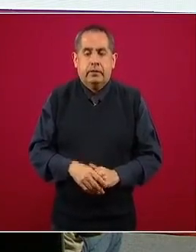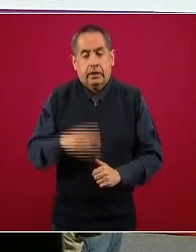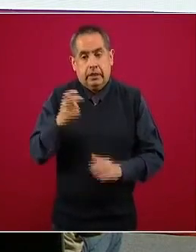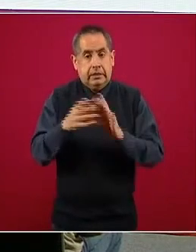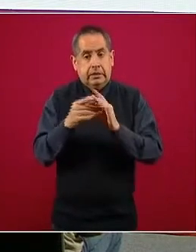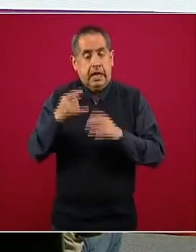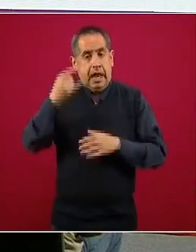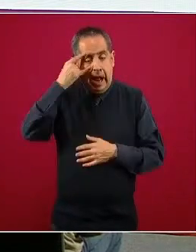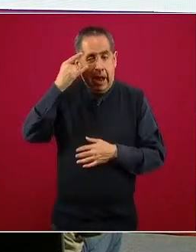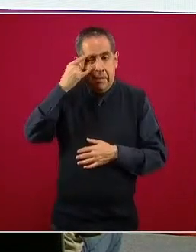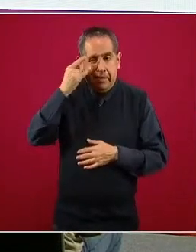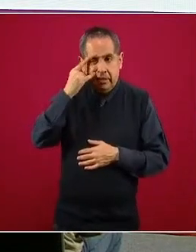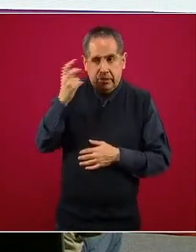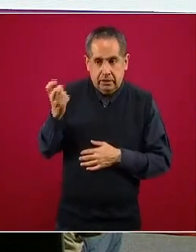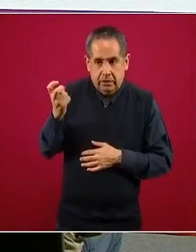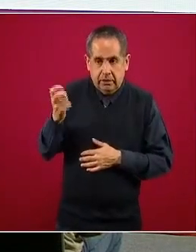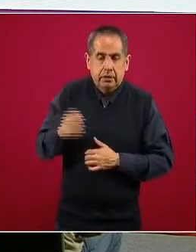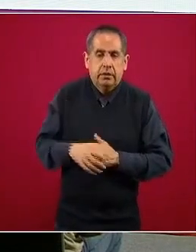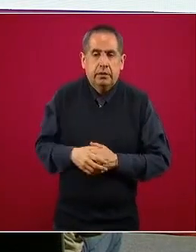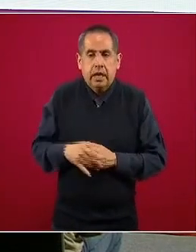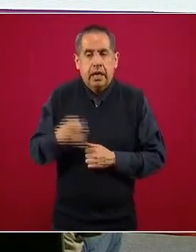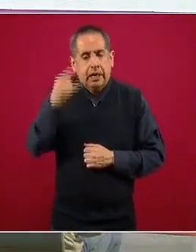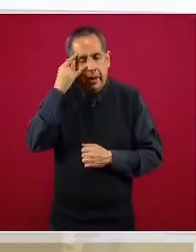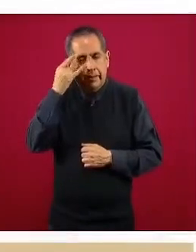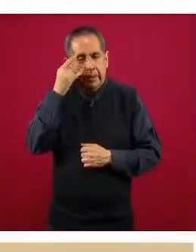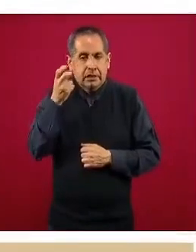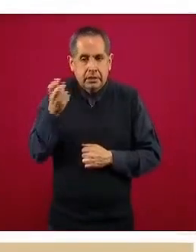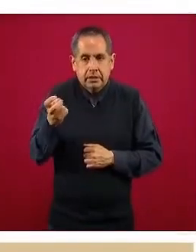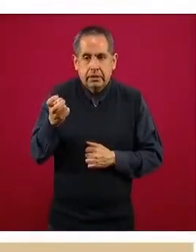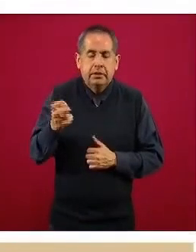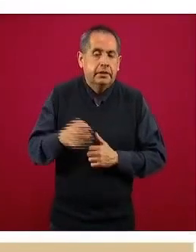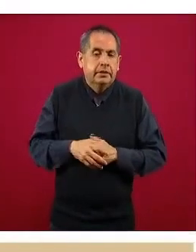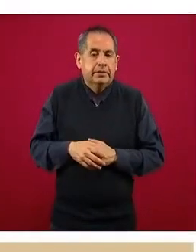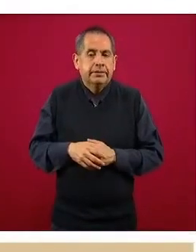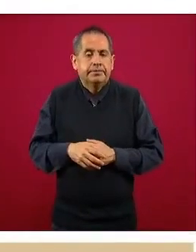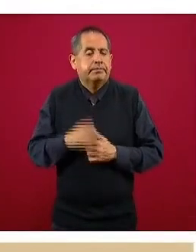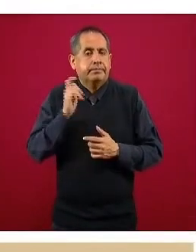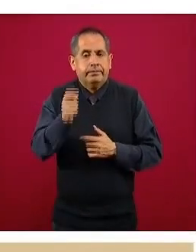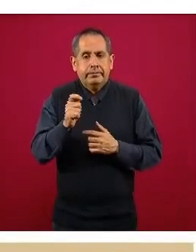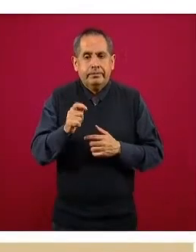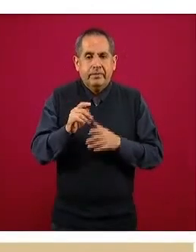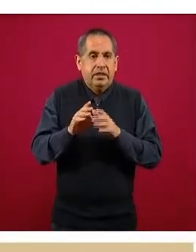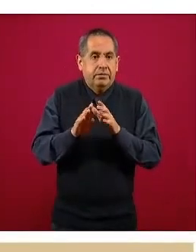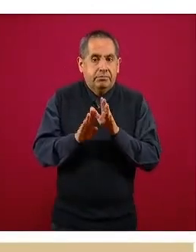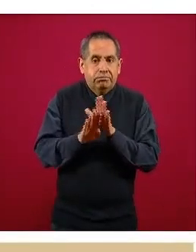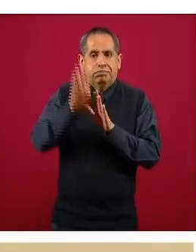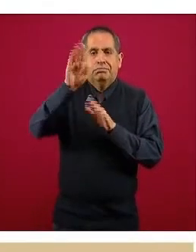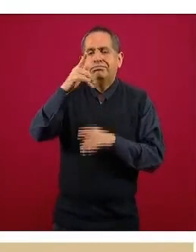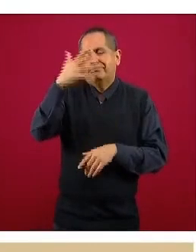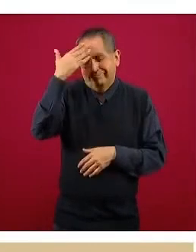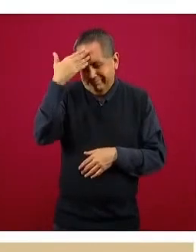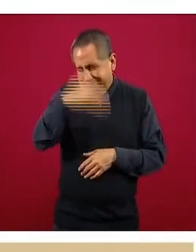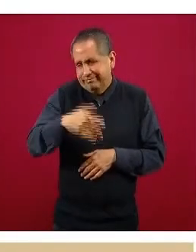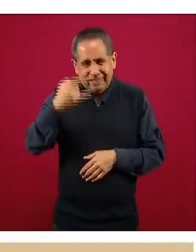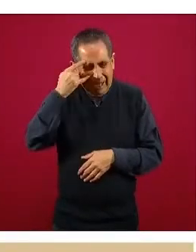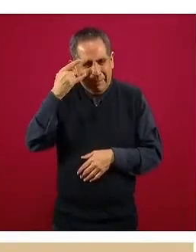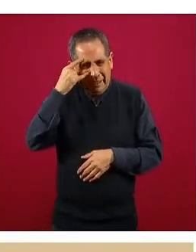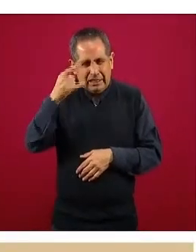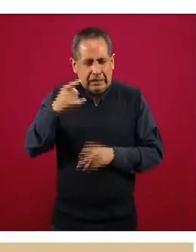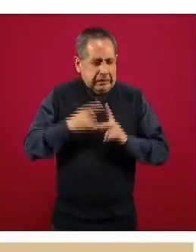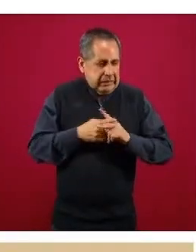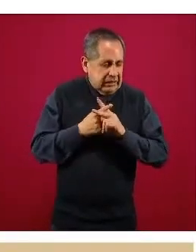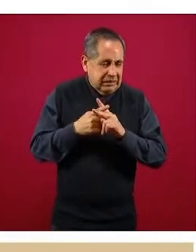Este es el estado de Campeche. Campeche tiene la tendencia a la alza que ya sabíamos que iba a tener en estas fechas, de acuerdo a